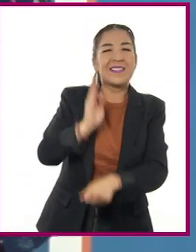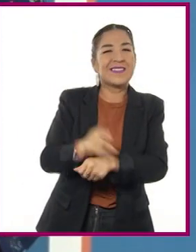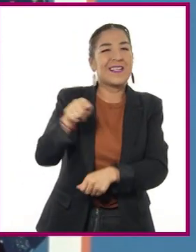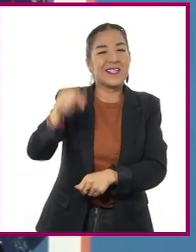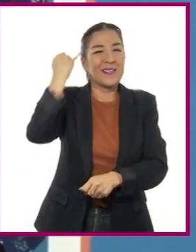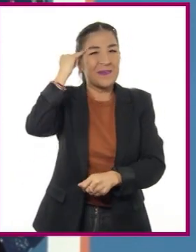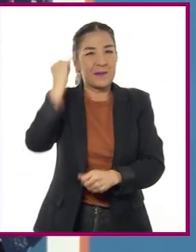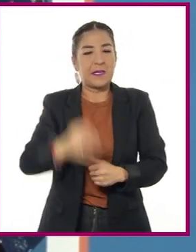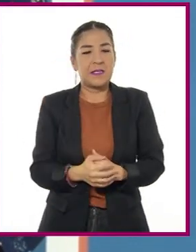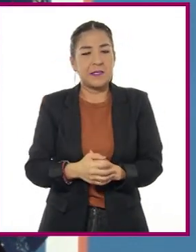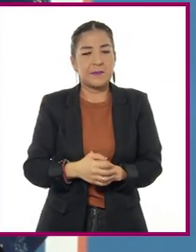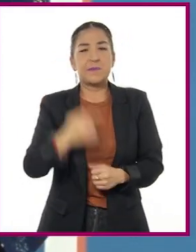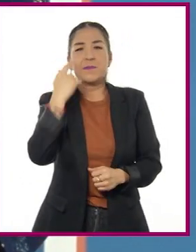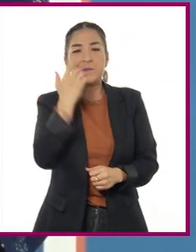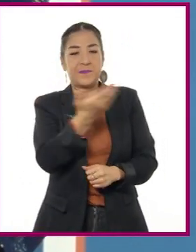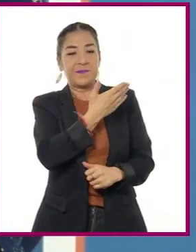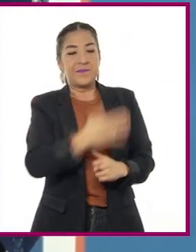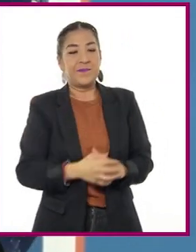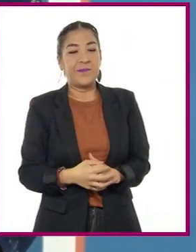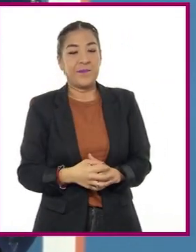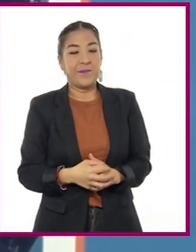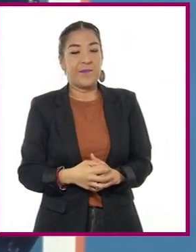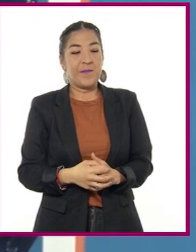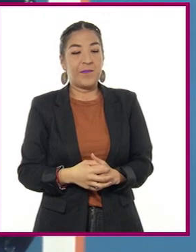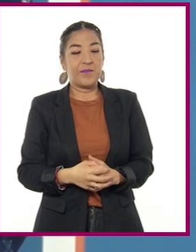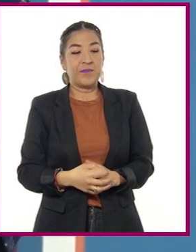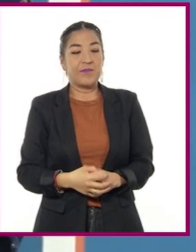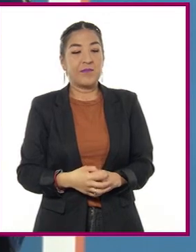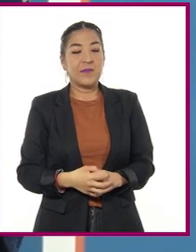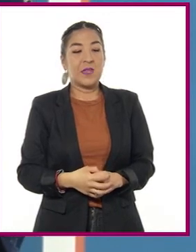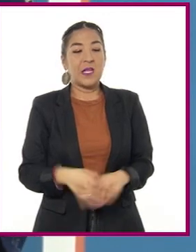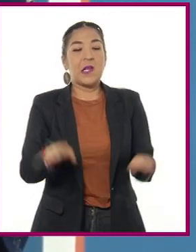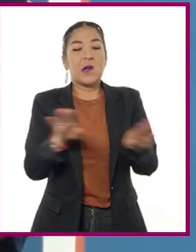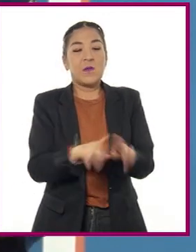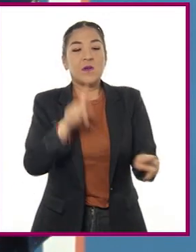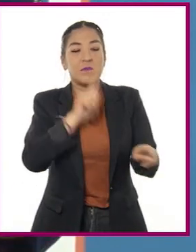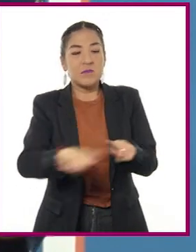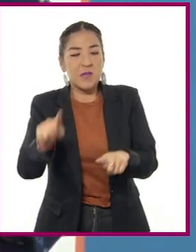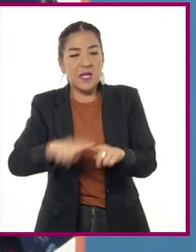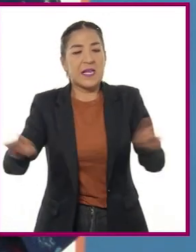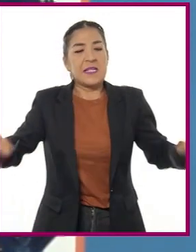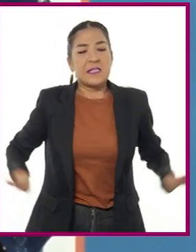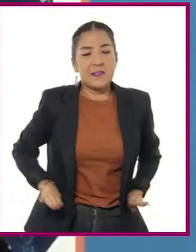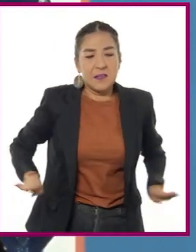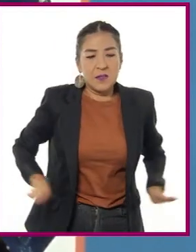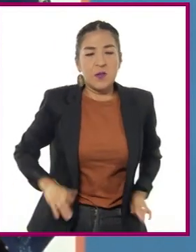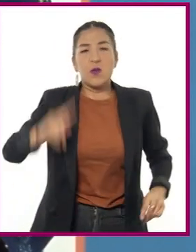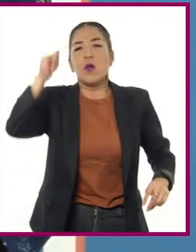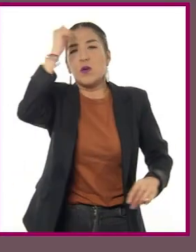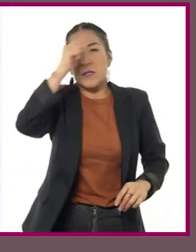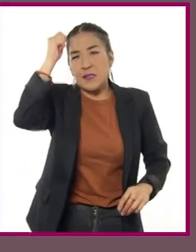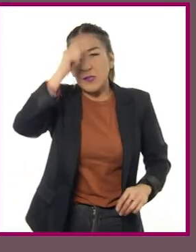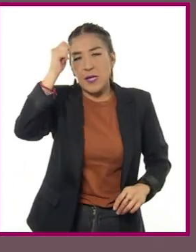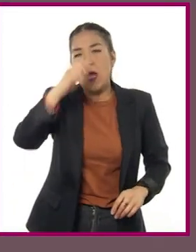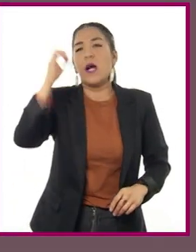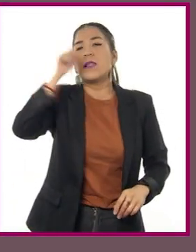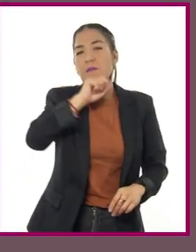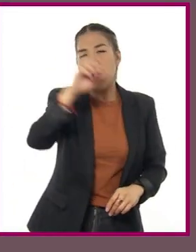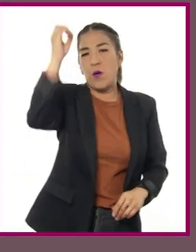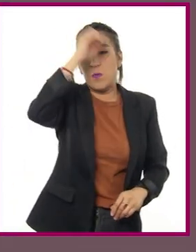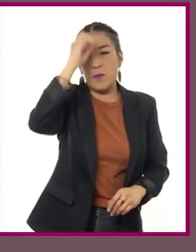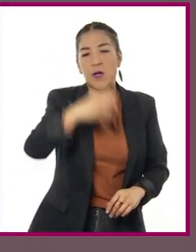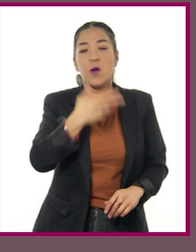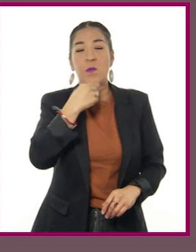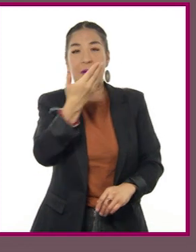Recuerden que el sincretismo es la combinación de distintas teorías, actitudes u opiniones. Ángel